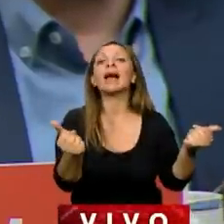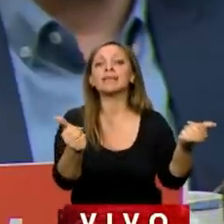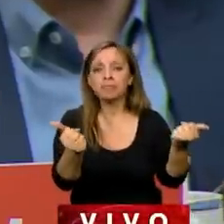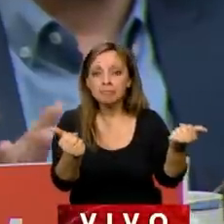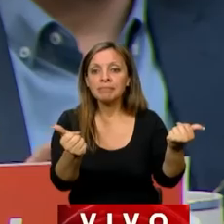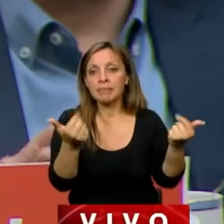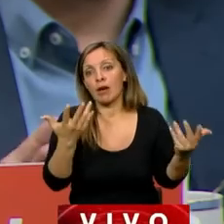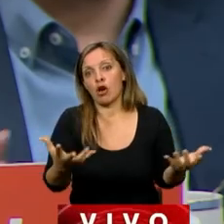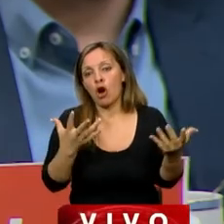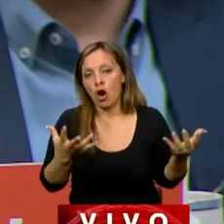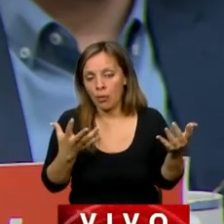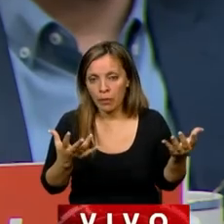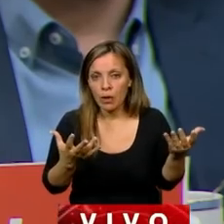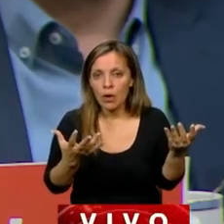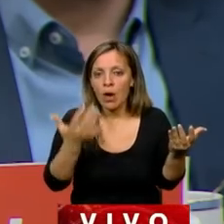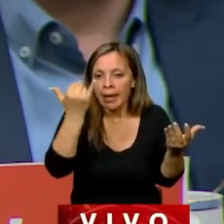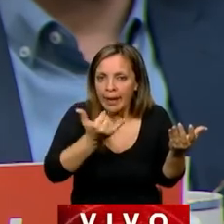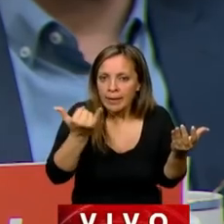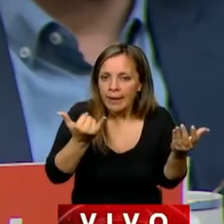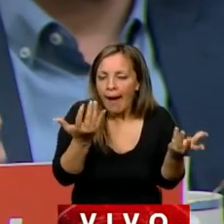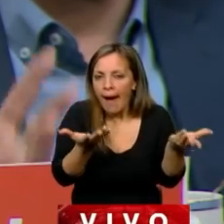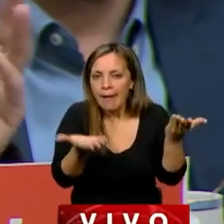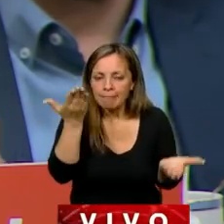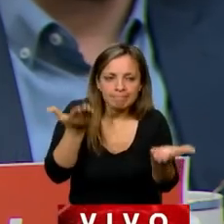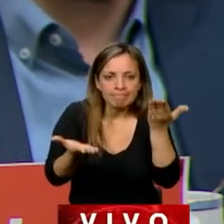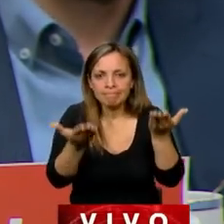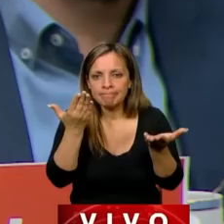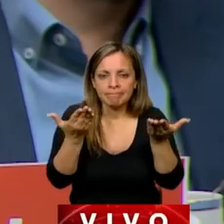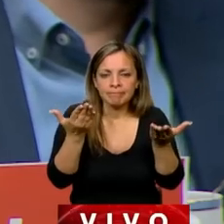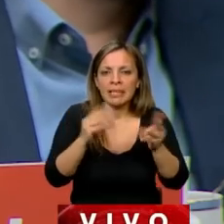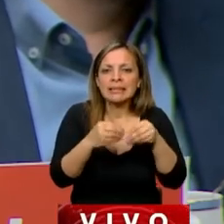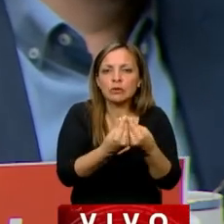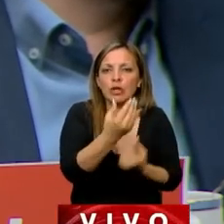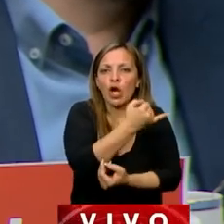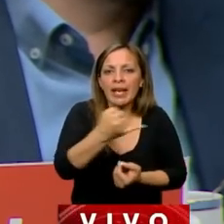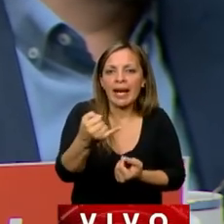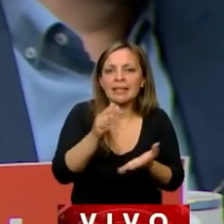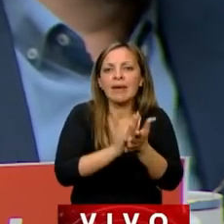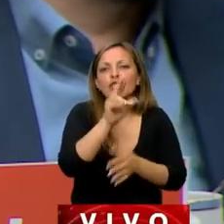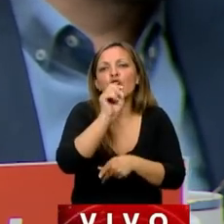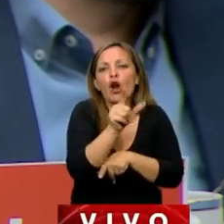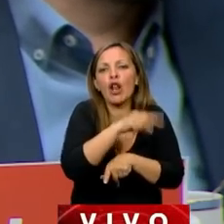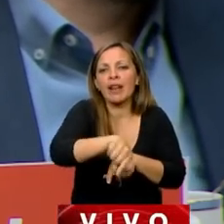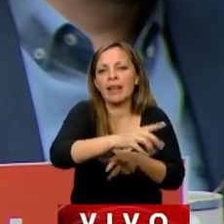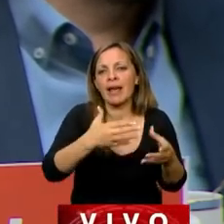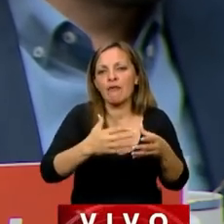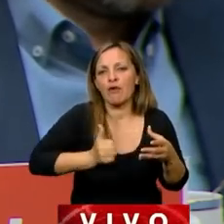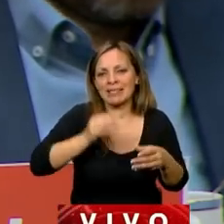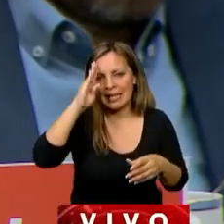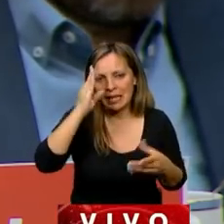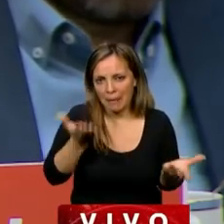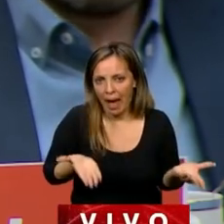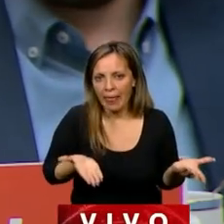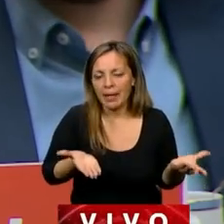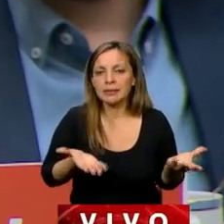tanto, efectivamente, hay un balance muy negativo sobre el rol de las Fuerzas Armadas en nuestro país, ¿no?